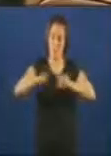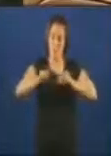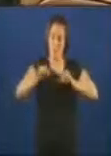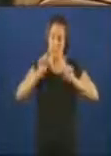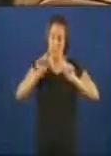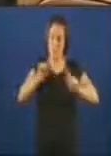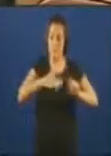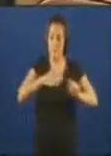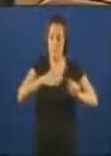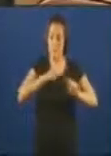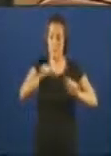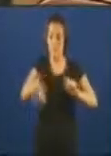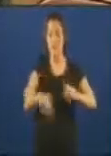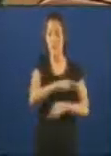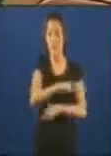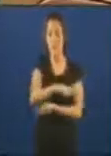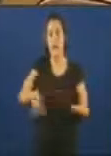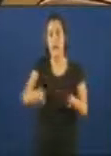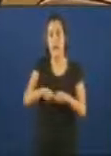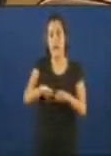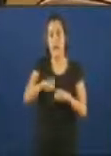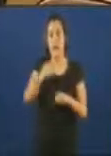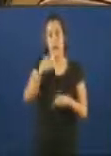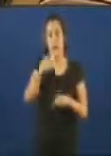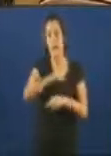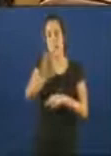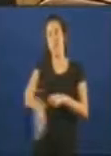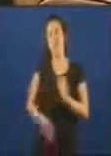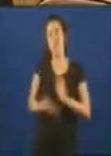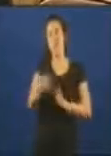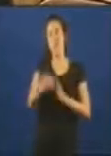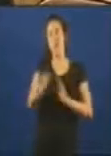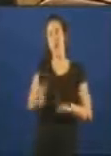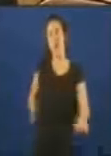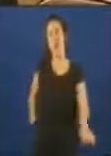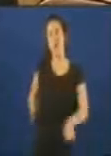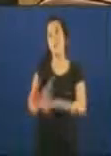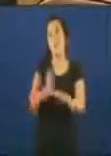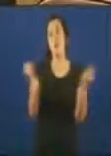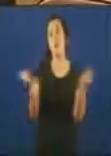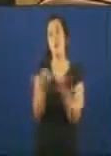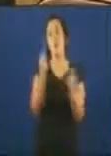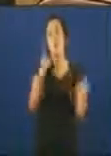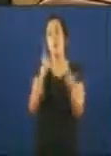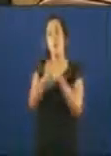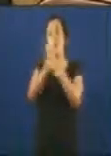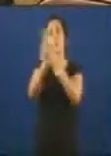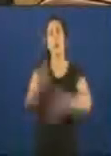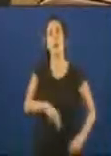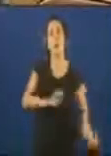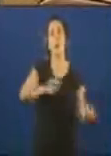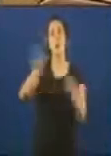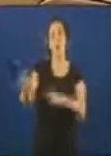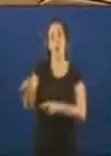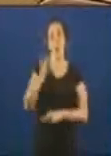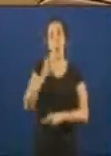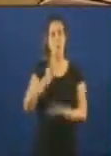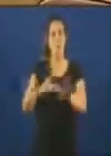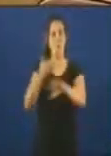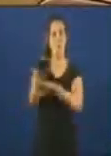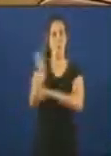Galiza, presentándoas como axudas á internacionalización. E vostede non viaxa a México para